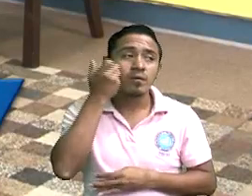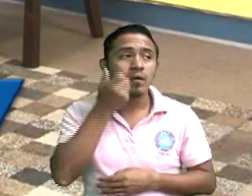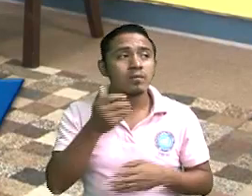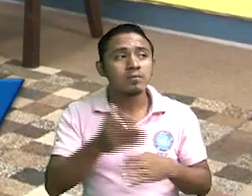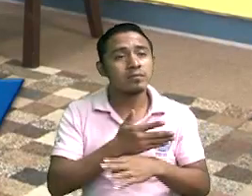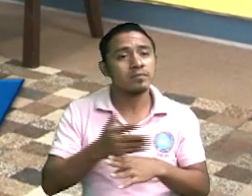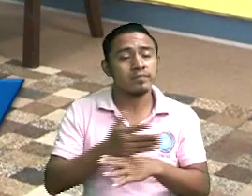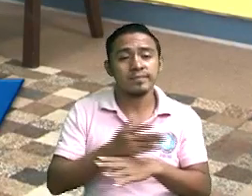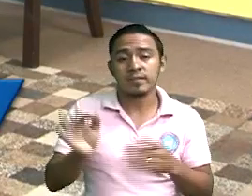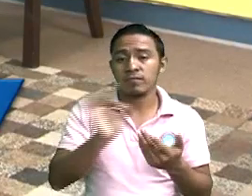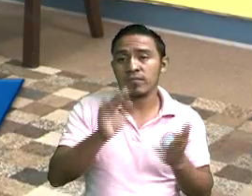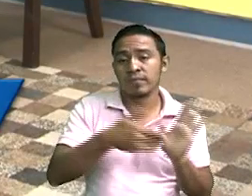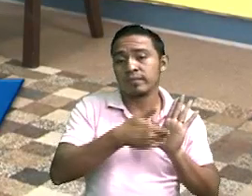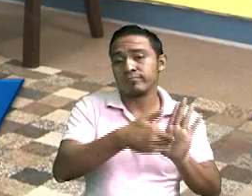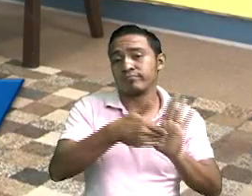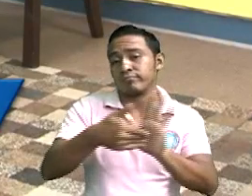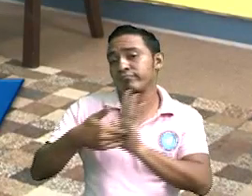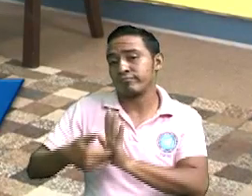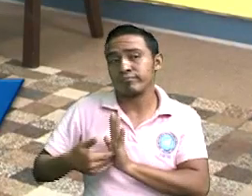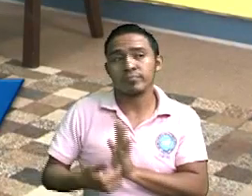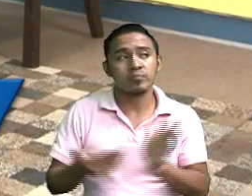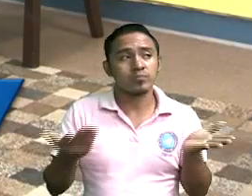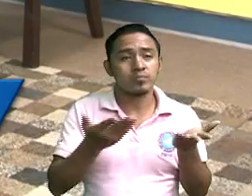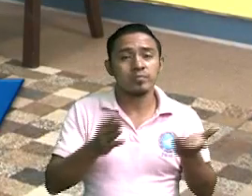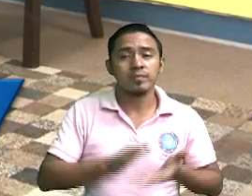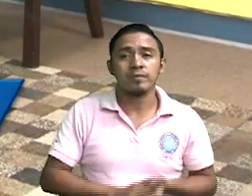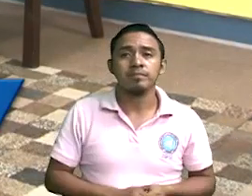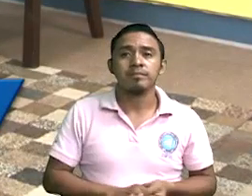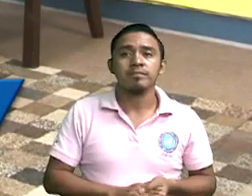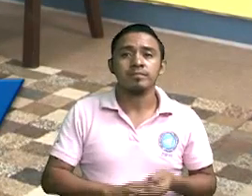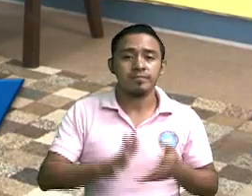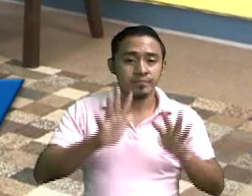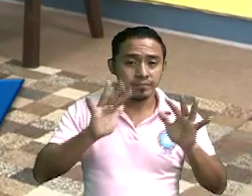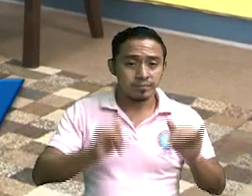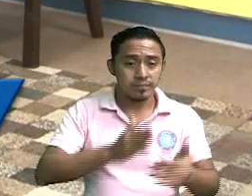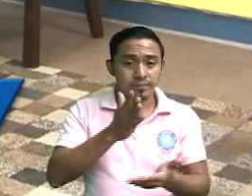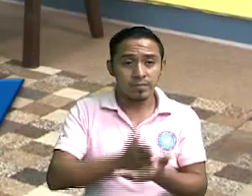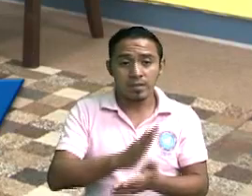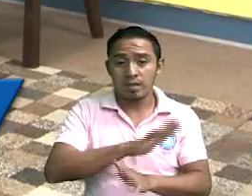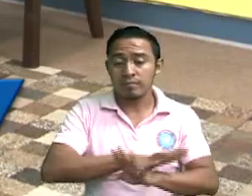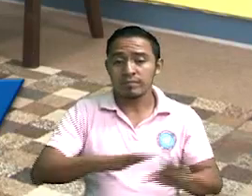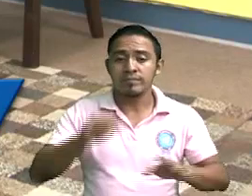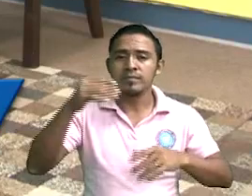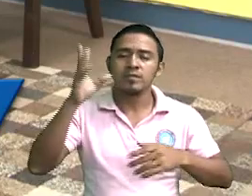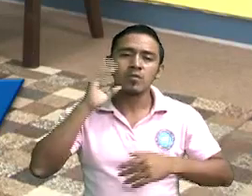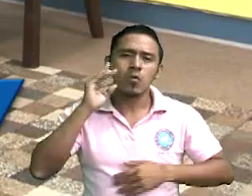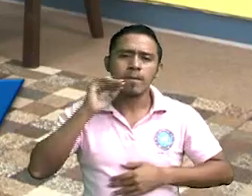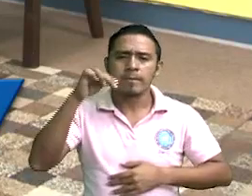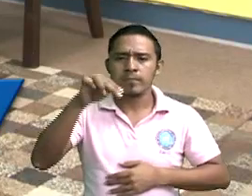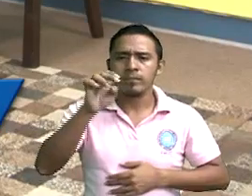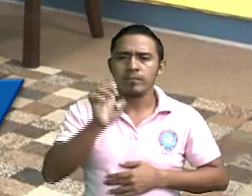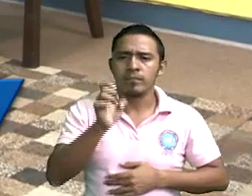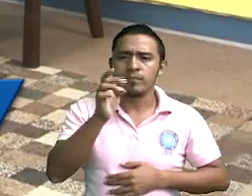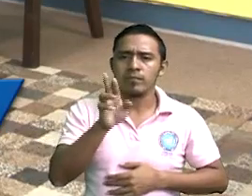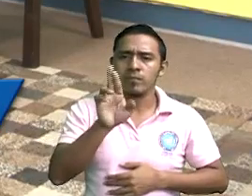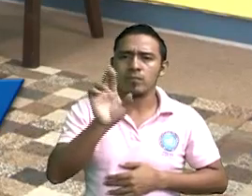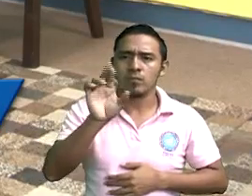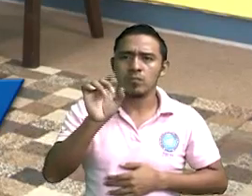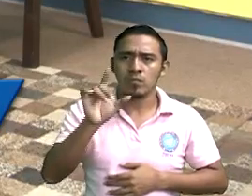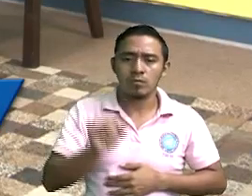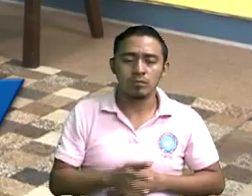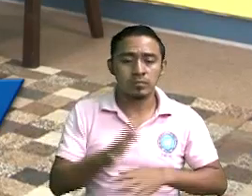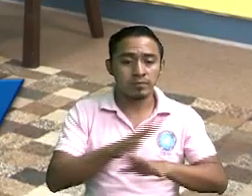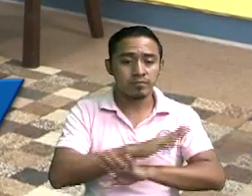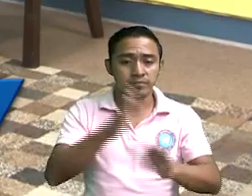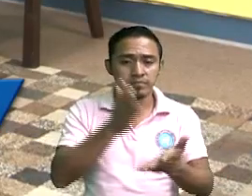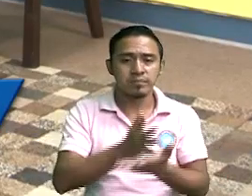tener diferentes manifestaciones clínicas. Una vez que el neurólogo ya definió, ya